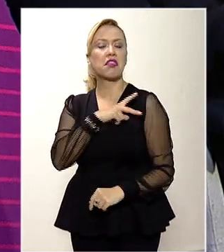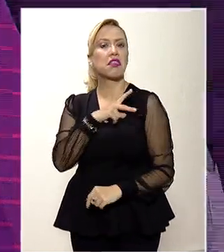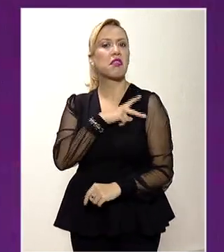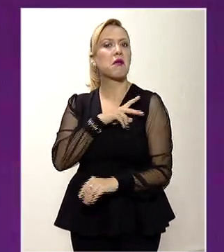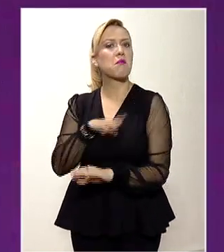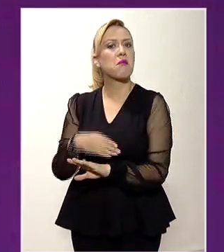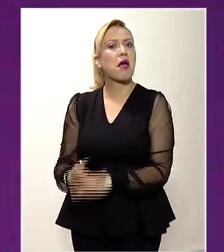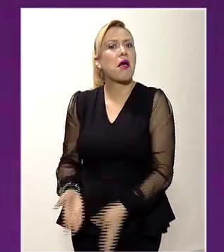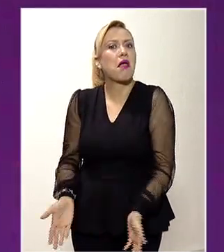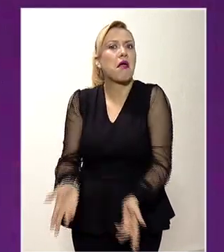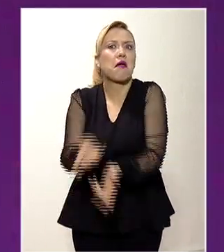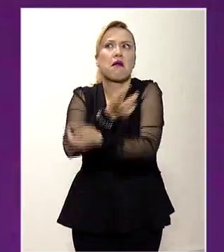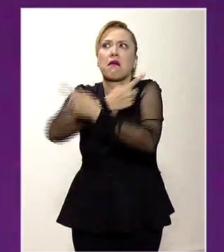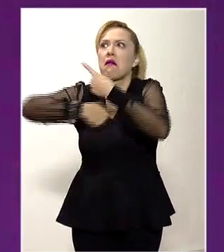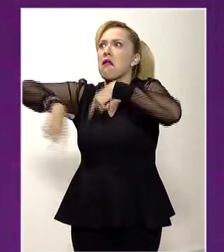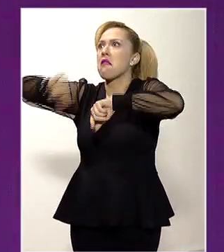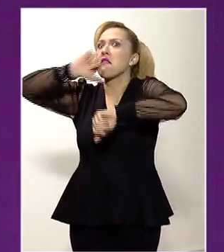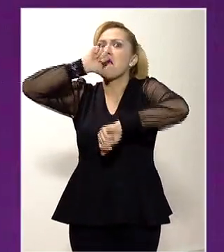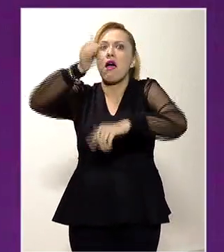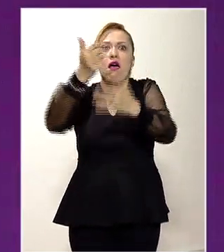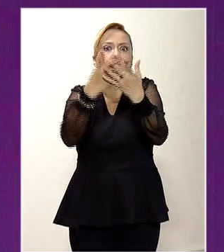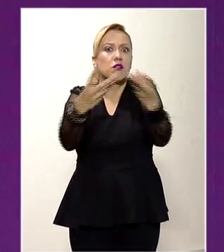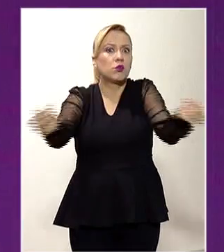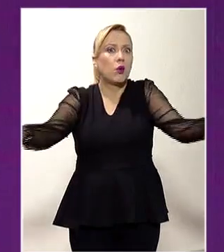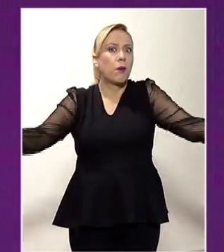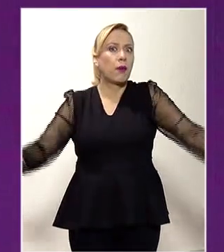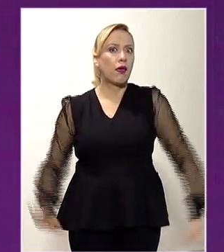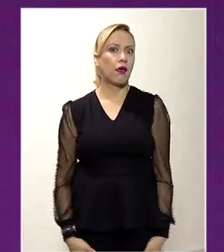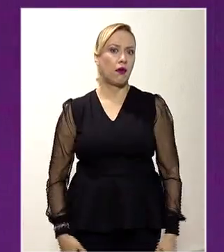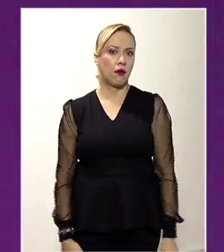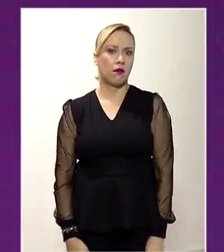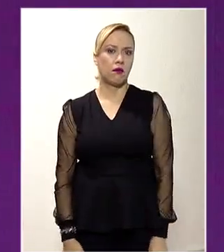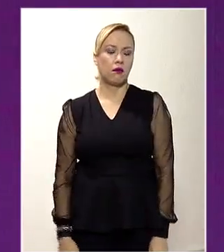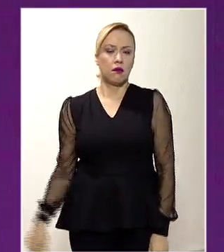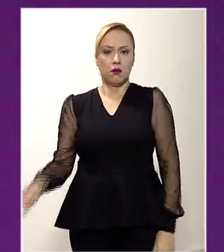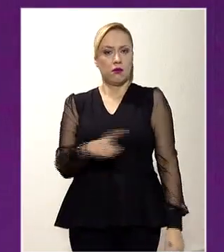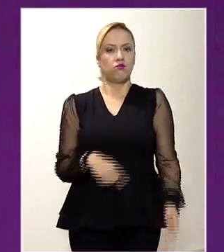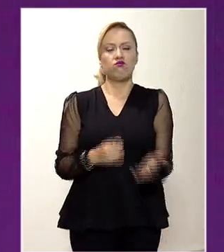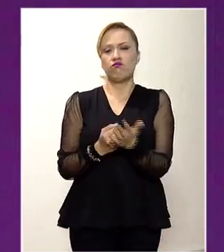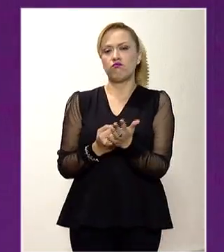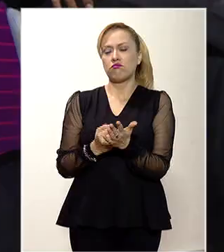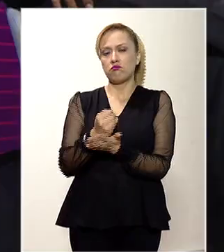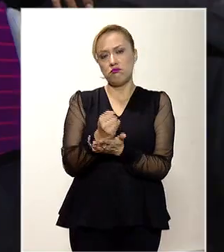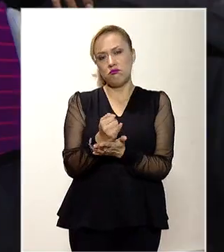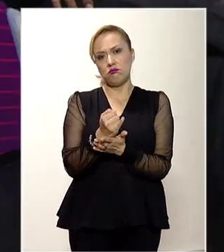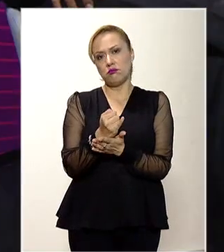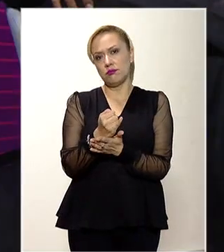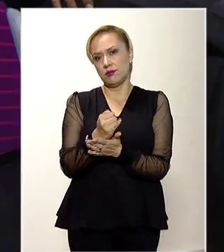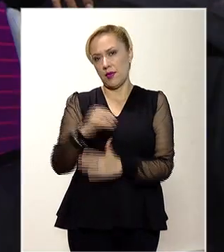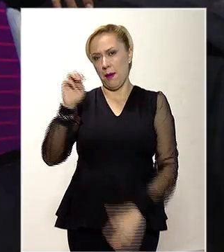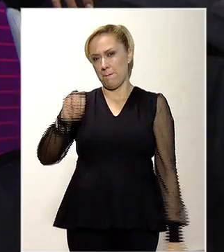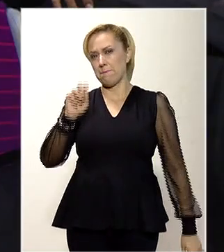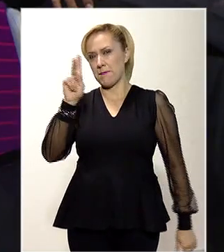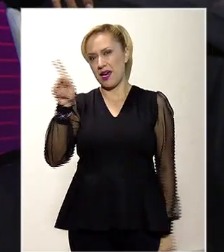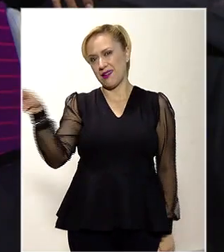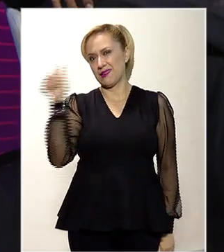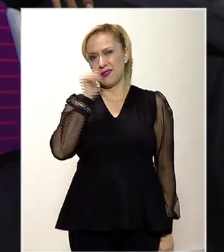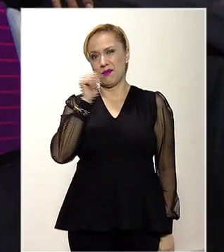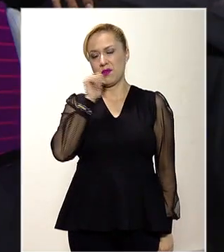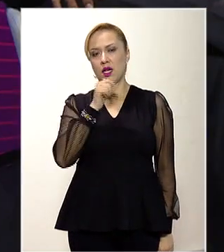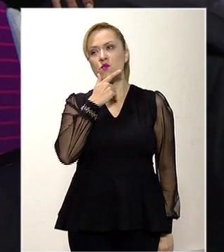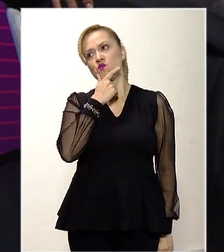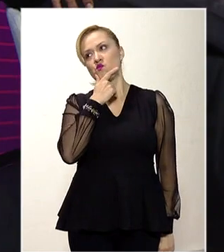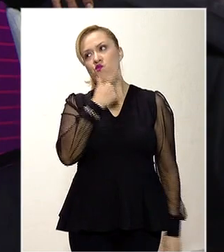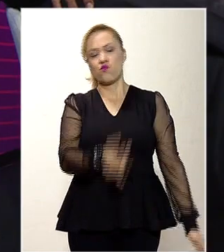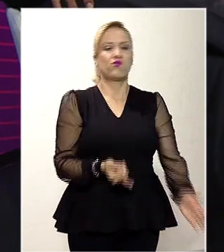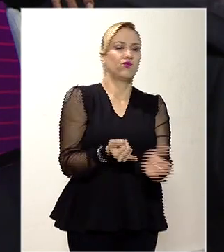nada, ¿no? Muchas de las decisiones, además, que se han tomado, que las toma el Ministerio Público, toma una